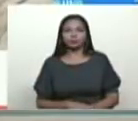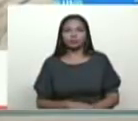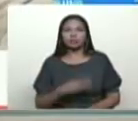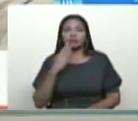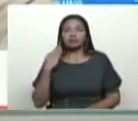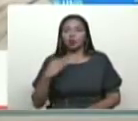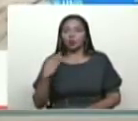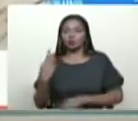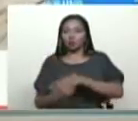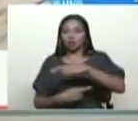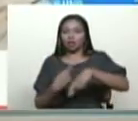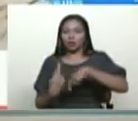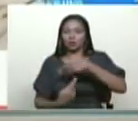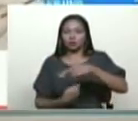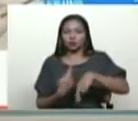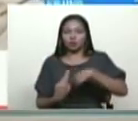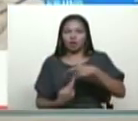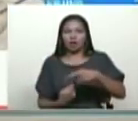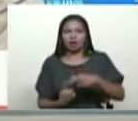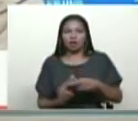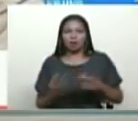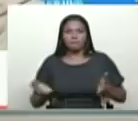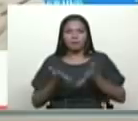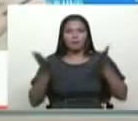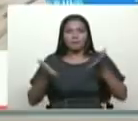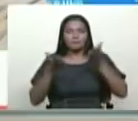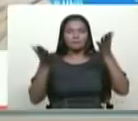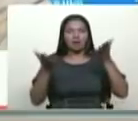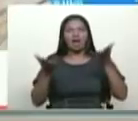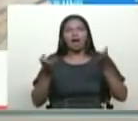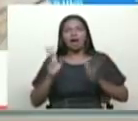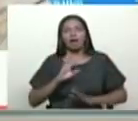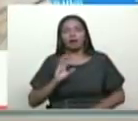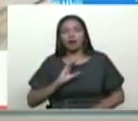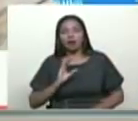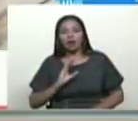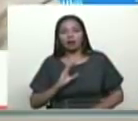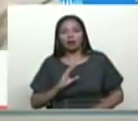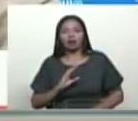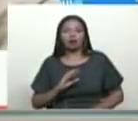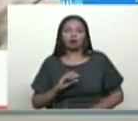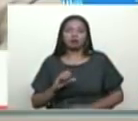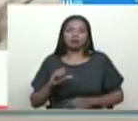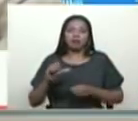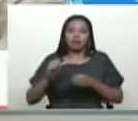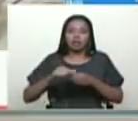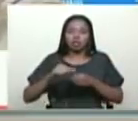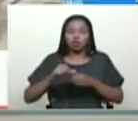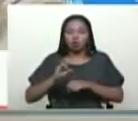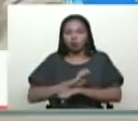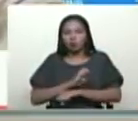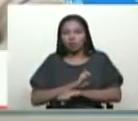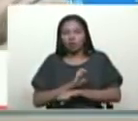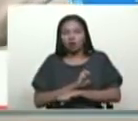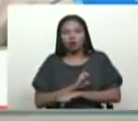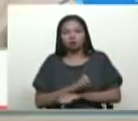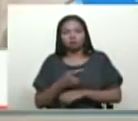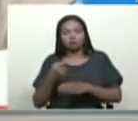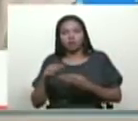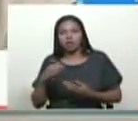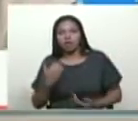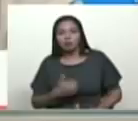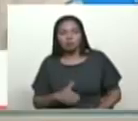juventud revolucionaria que se levantó en Caracas, en Quito, en La Paz, en Buenos